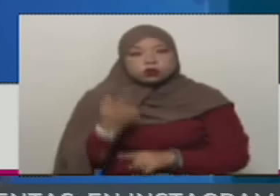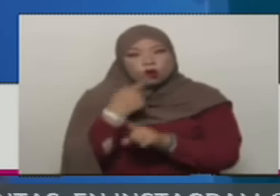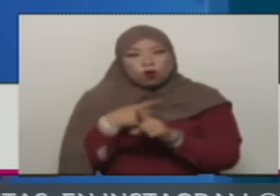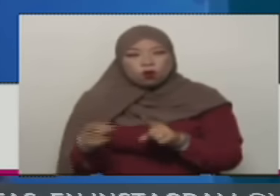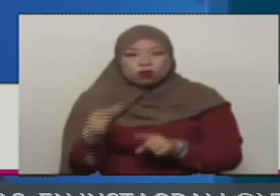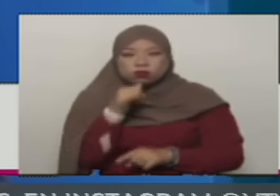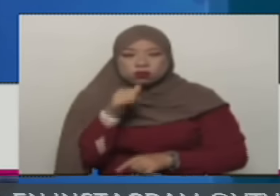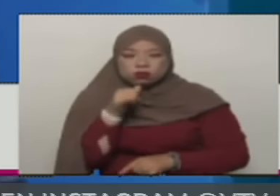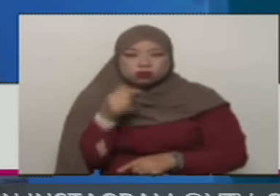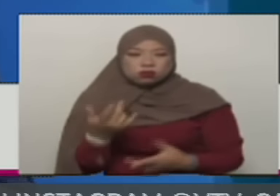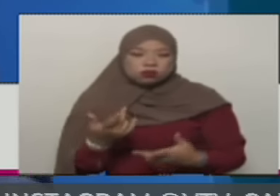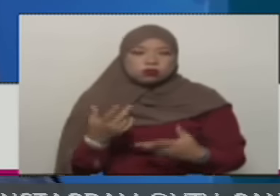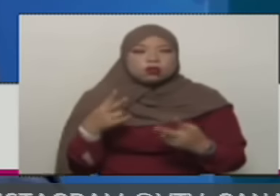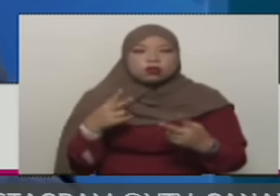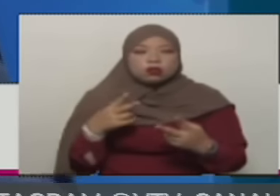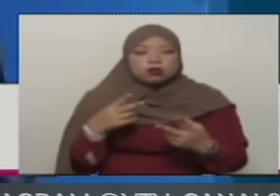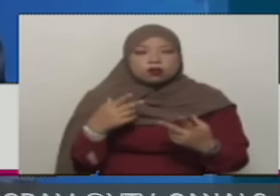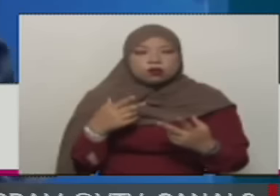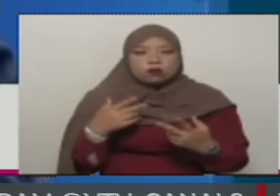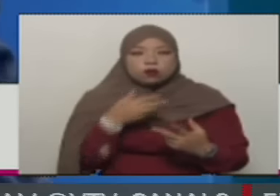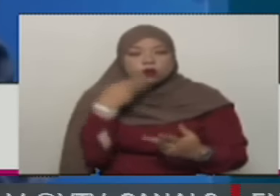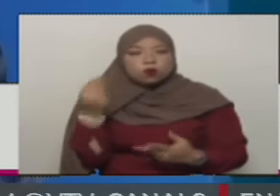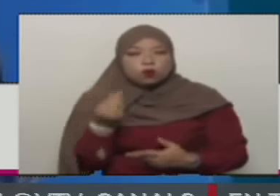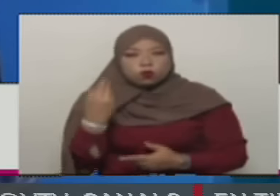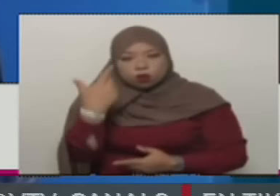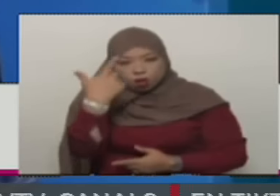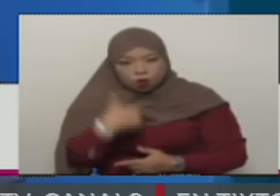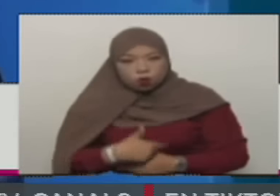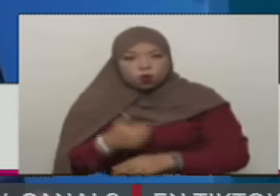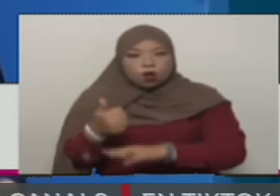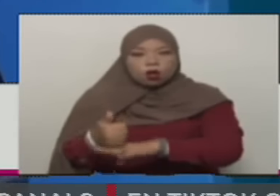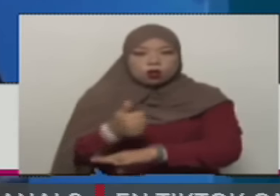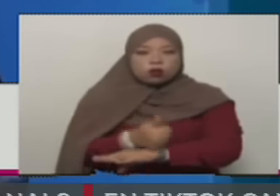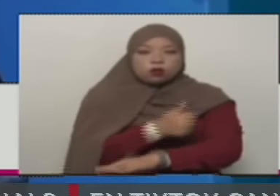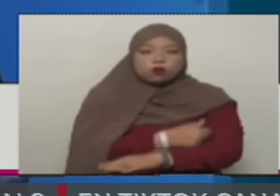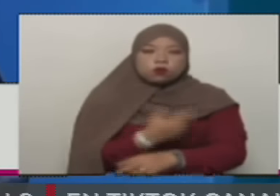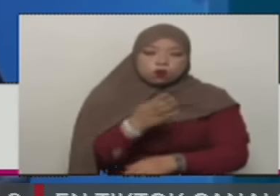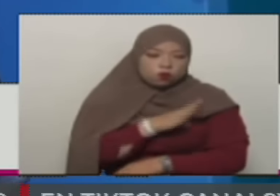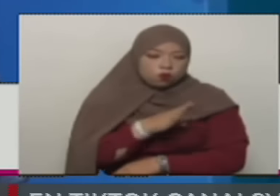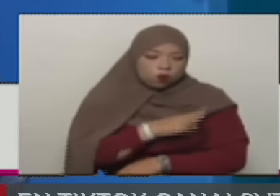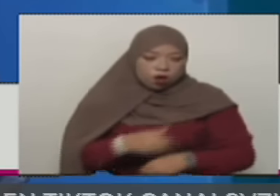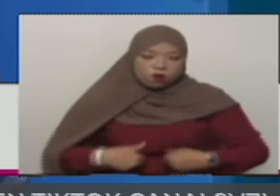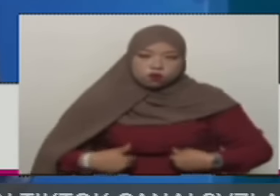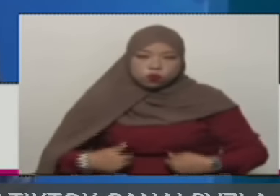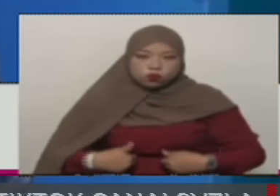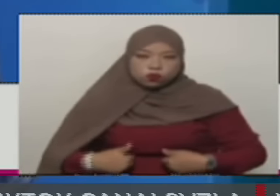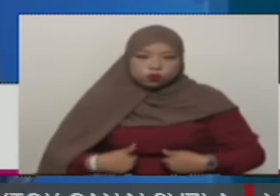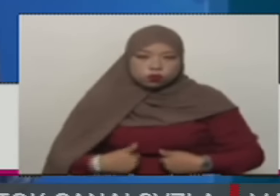y seguimos para adelante. Somos autónomos, independientes, soberanos, esfuerzo propio.